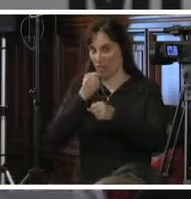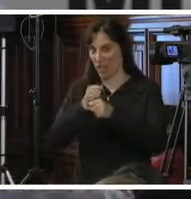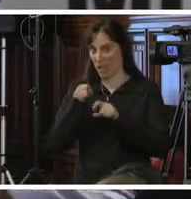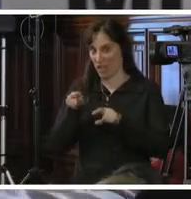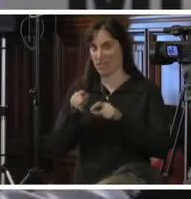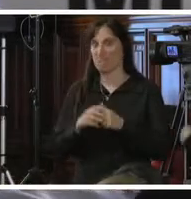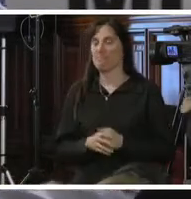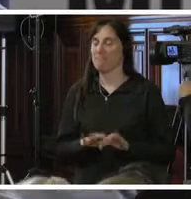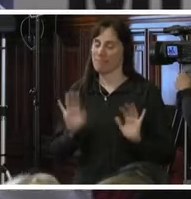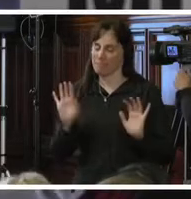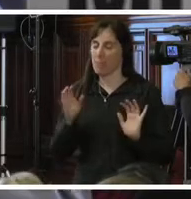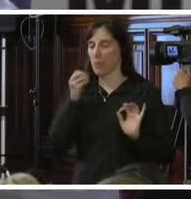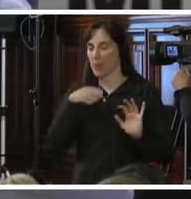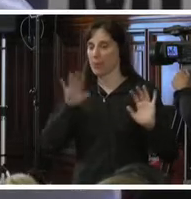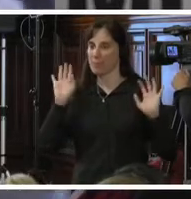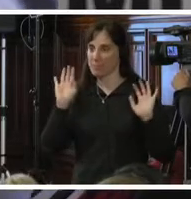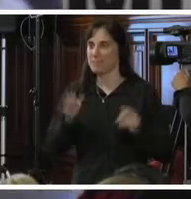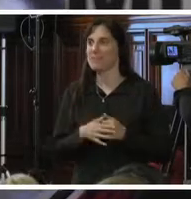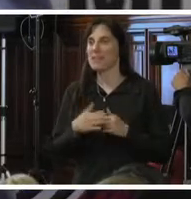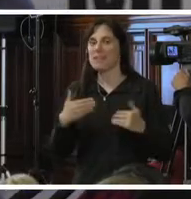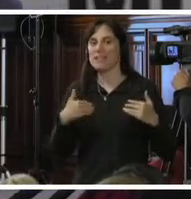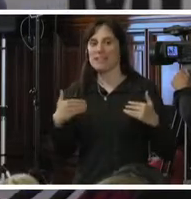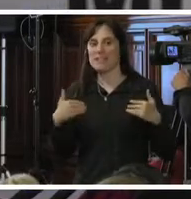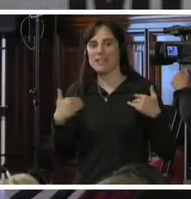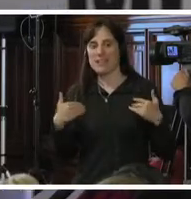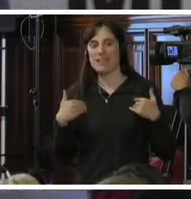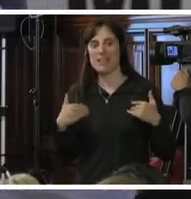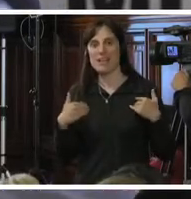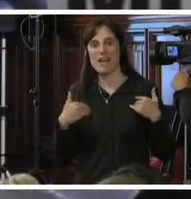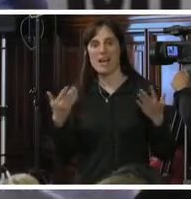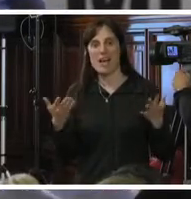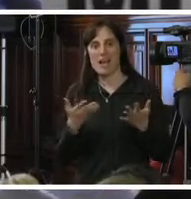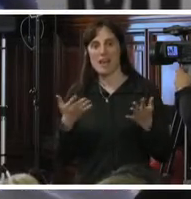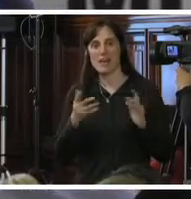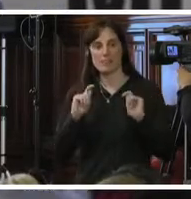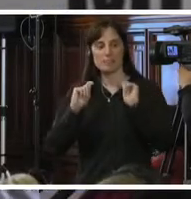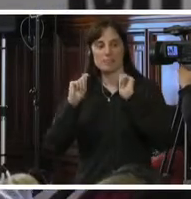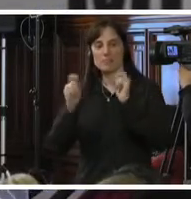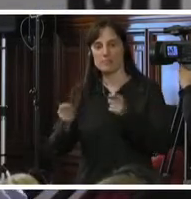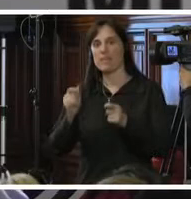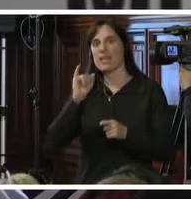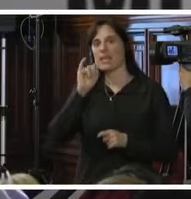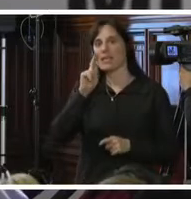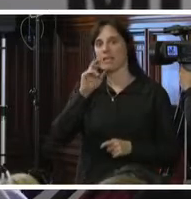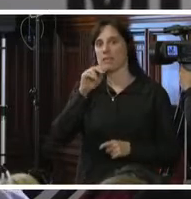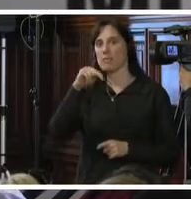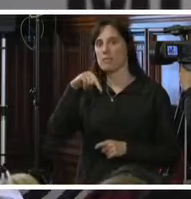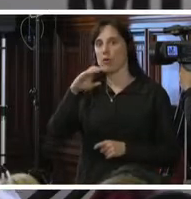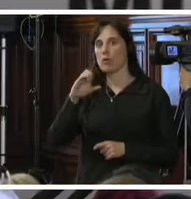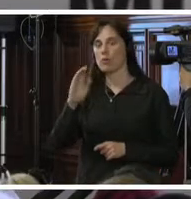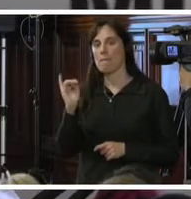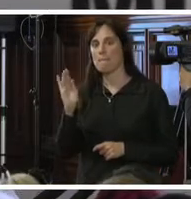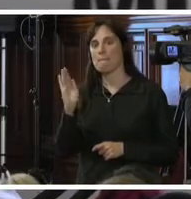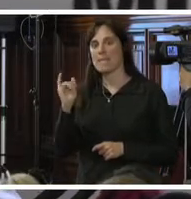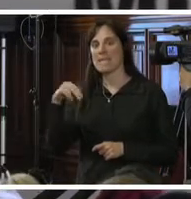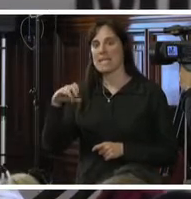Now, it is my pleasure to welcome Yvonne Pineda, who